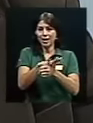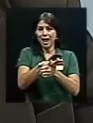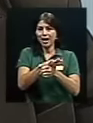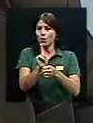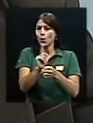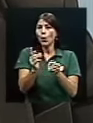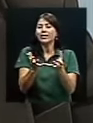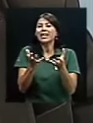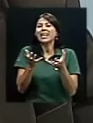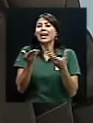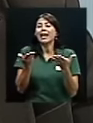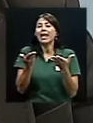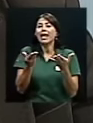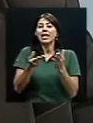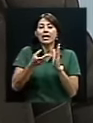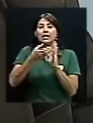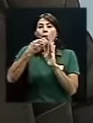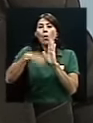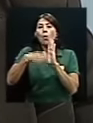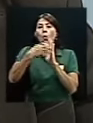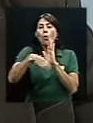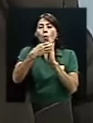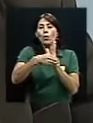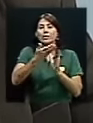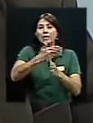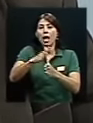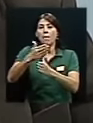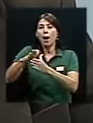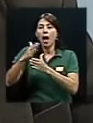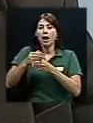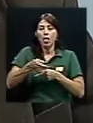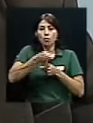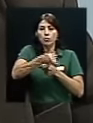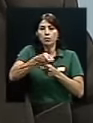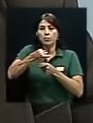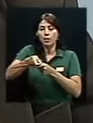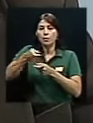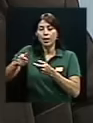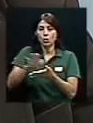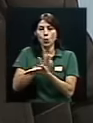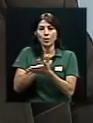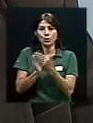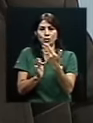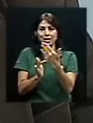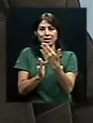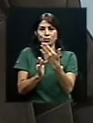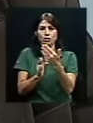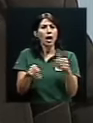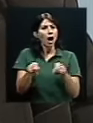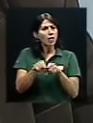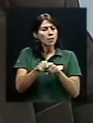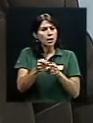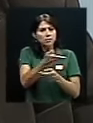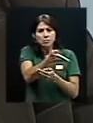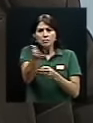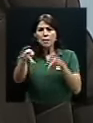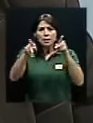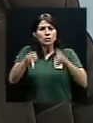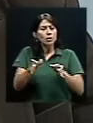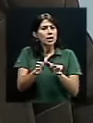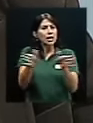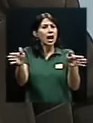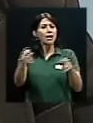separado en un montón de documentos técnicos. Y además se inhibe a la sociedad civil de apersonarse, de